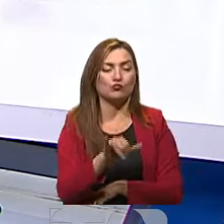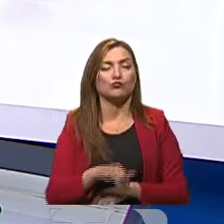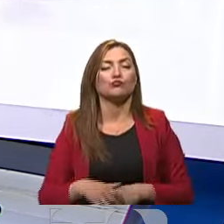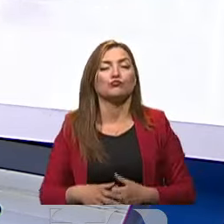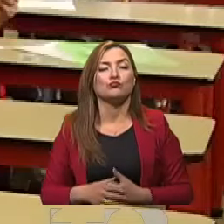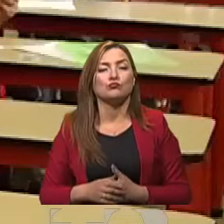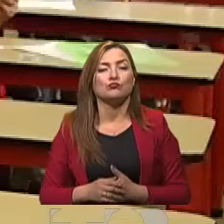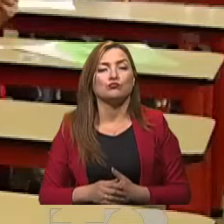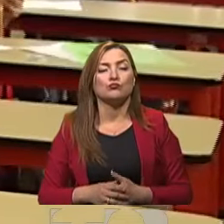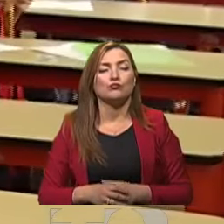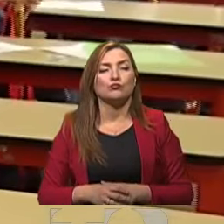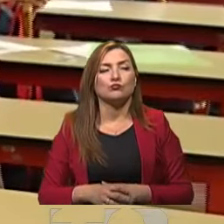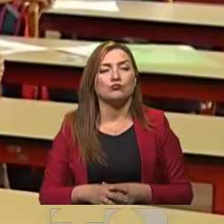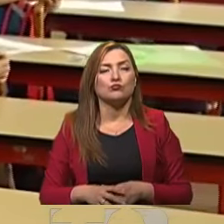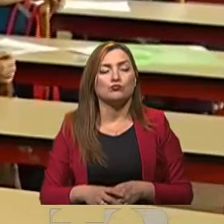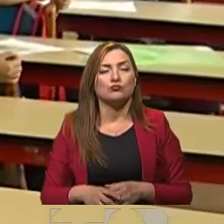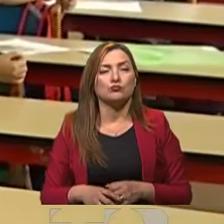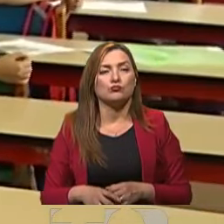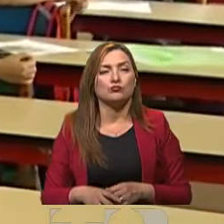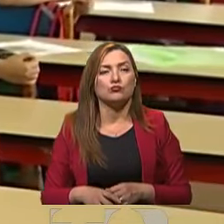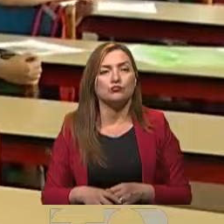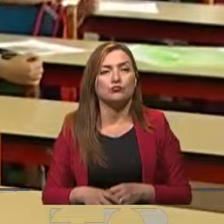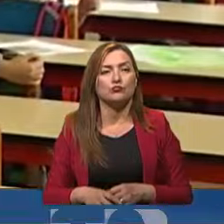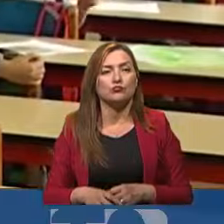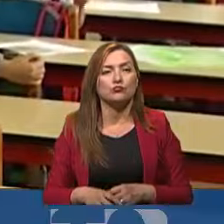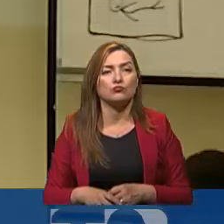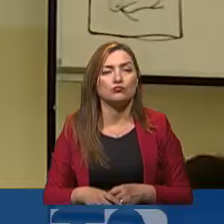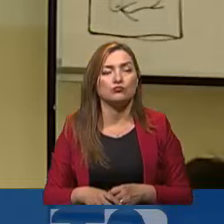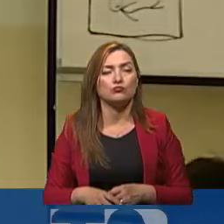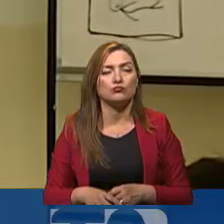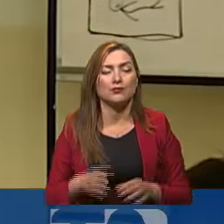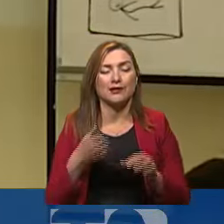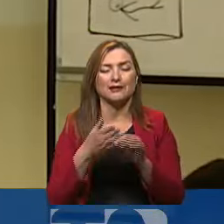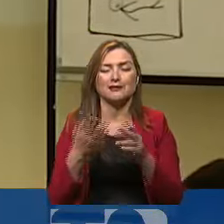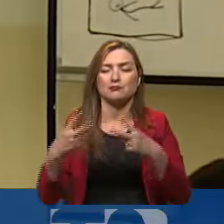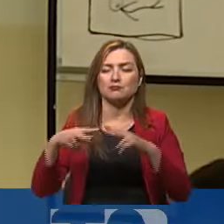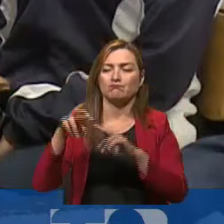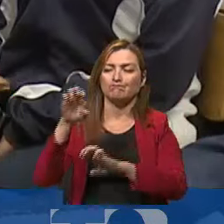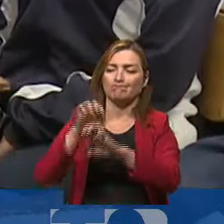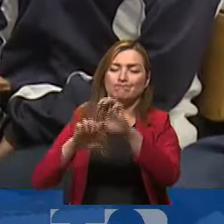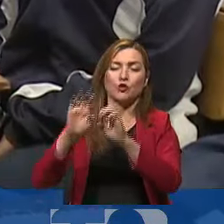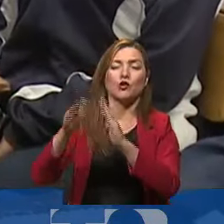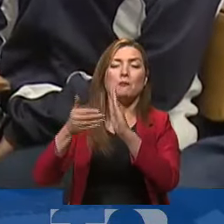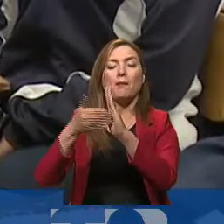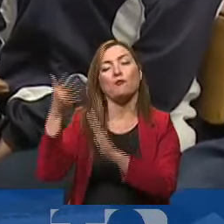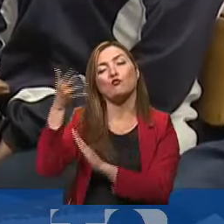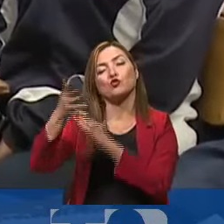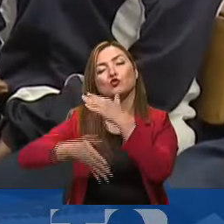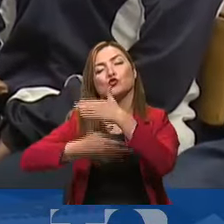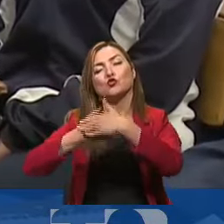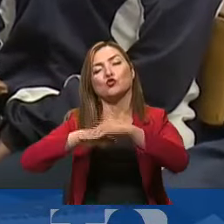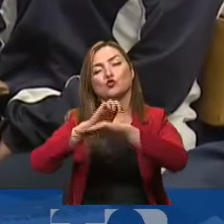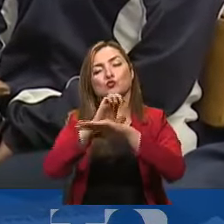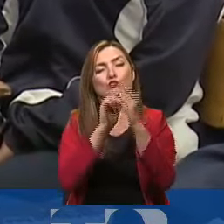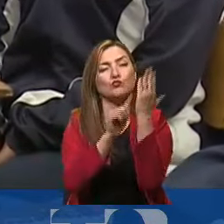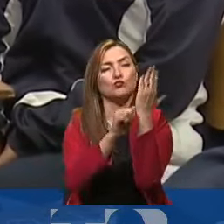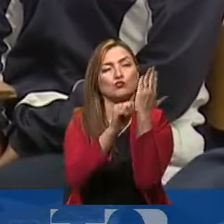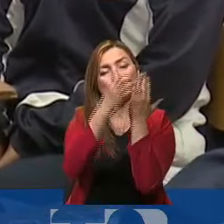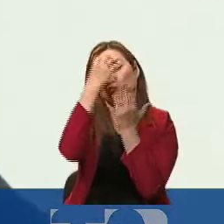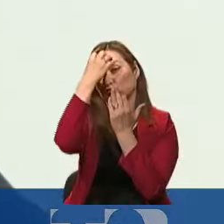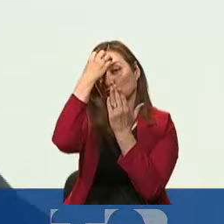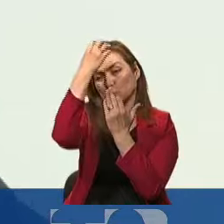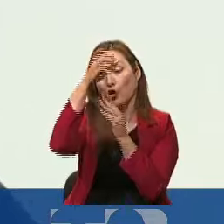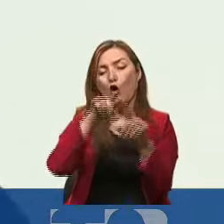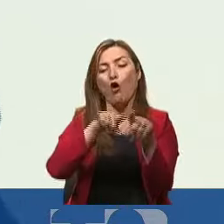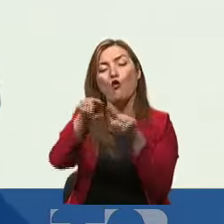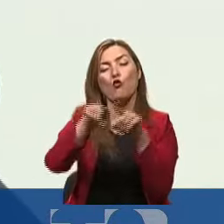Valencia con los detalles. Con el objetivo de revalorizar a los docentes del país, el Ministerio de Educación llevará adelante varios concursos